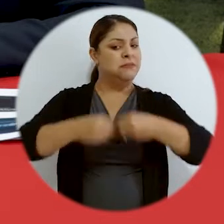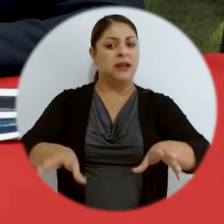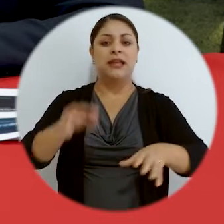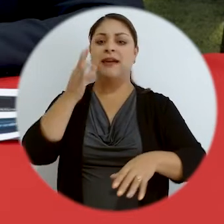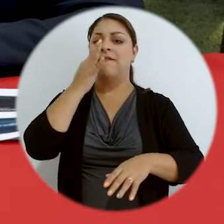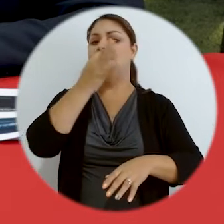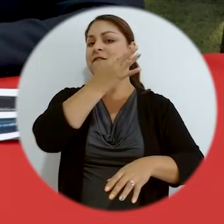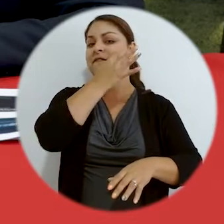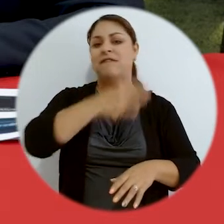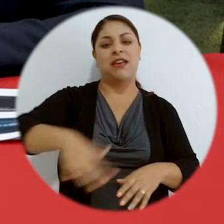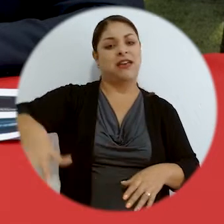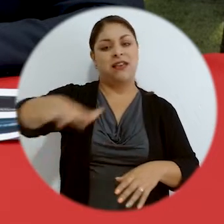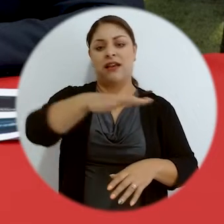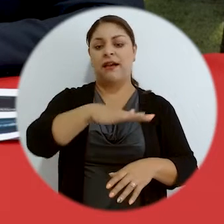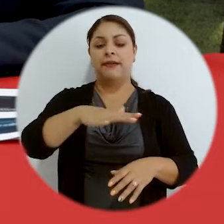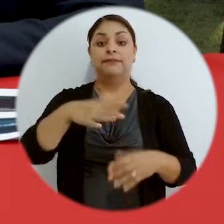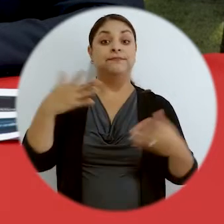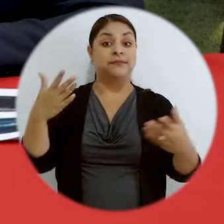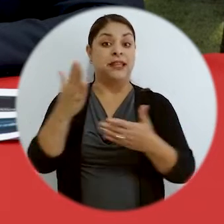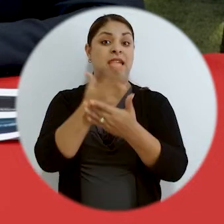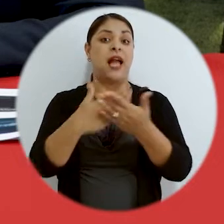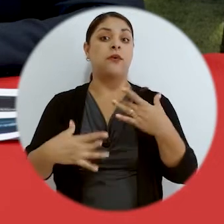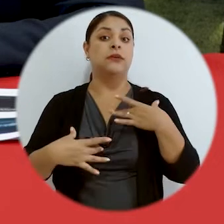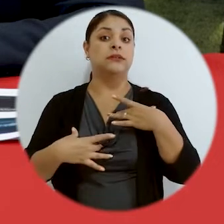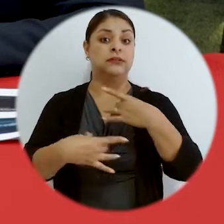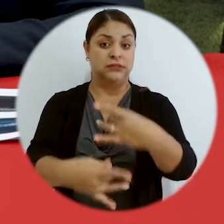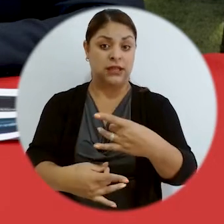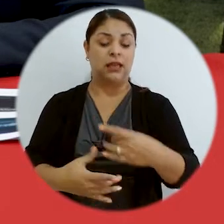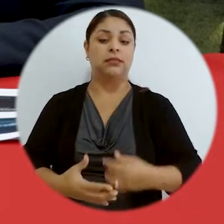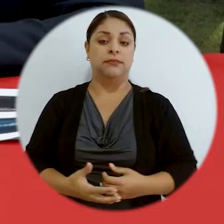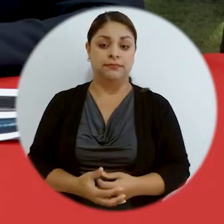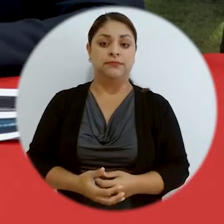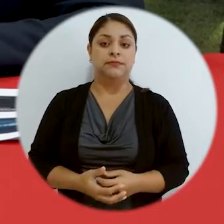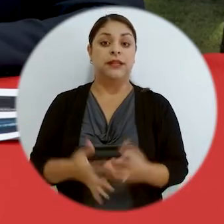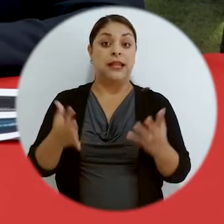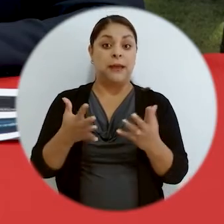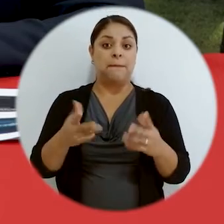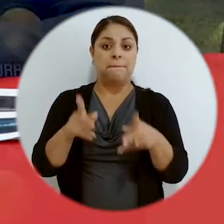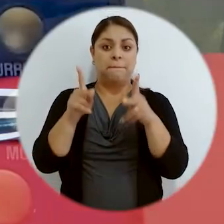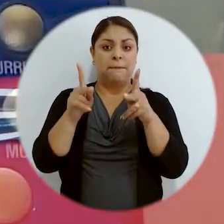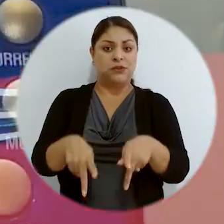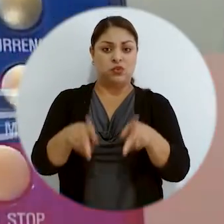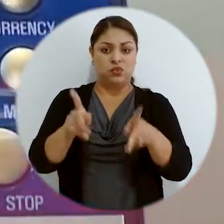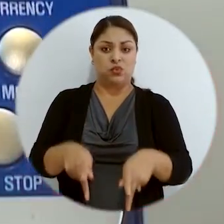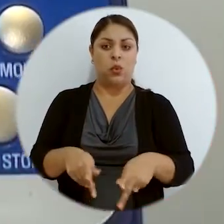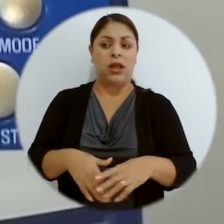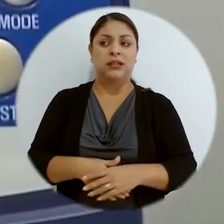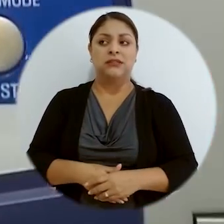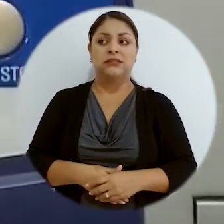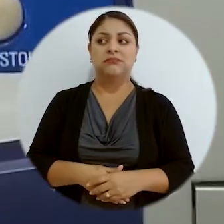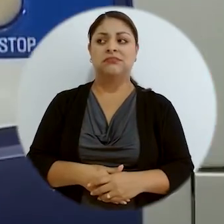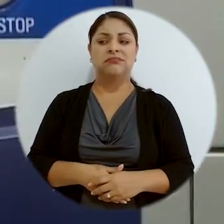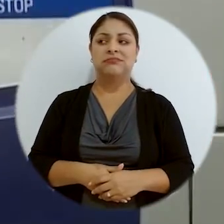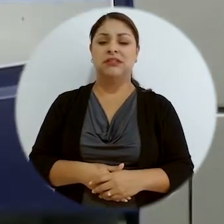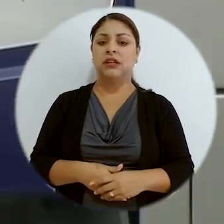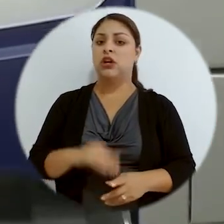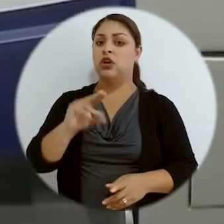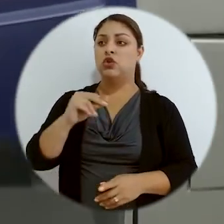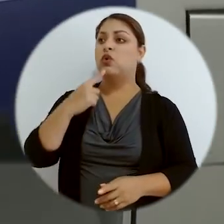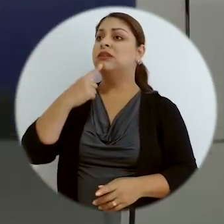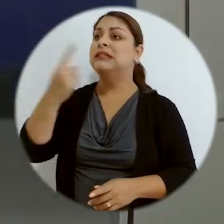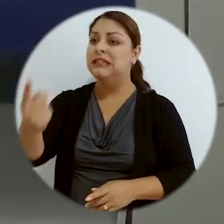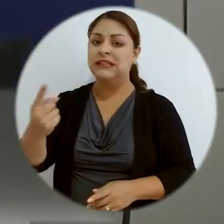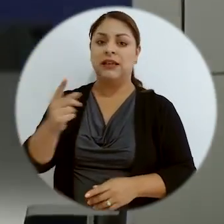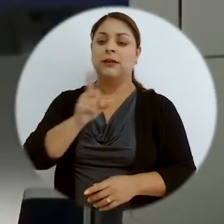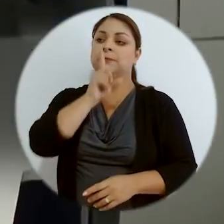pierden su finca. Y hay algo muy interesante que hemos encontrado en este estudio, y es que las personas no le